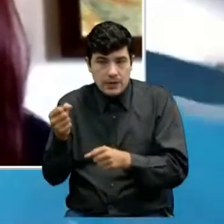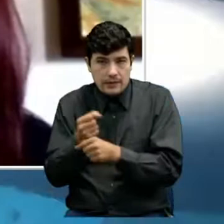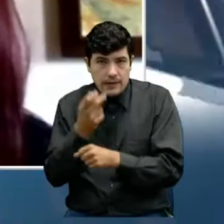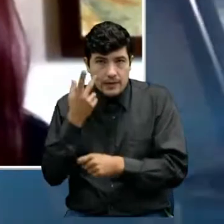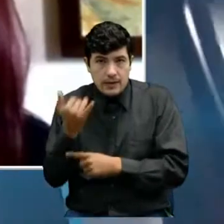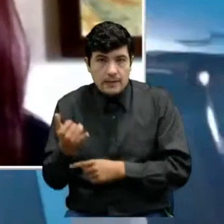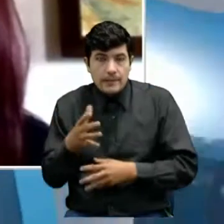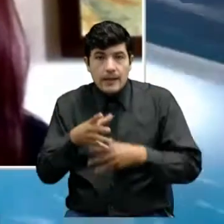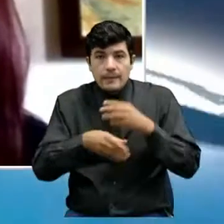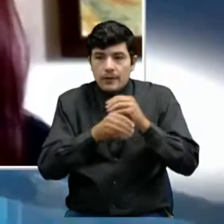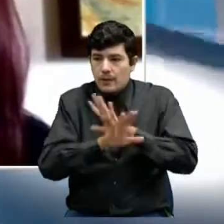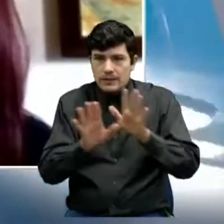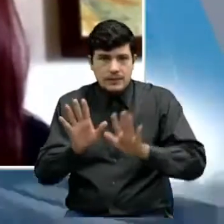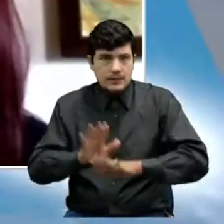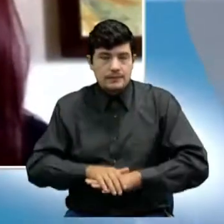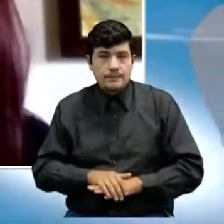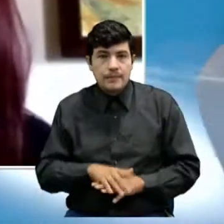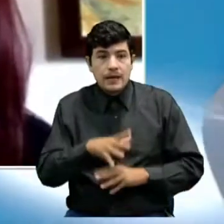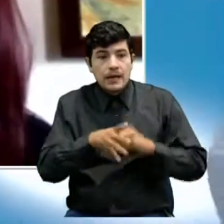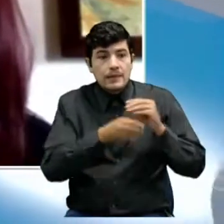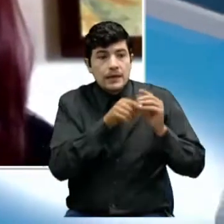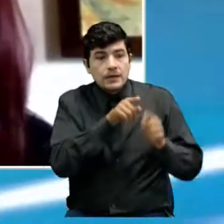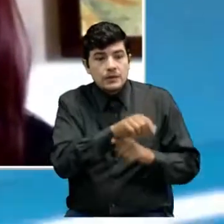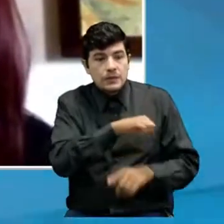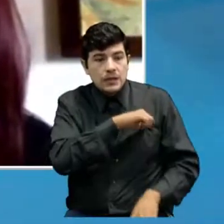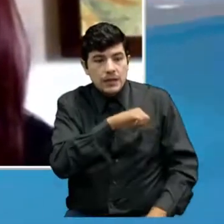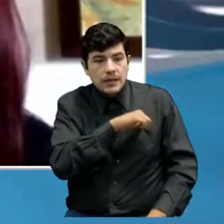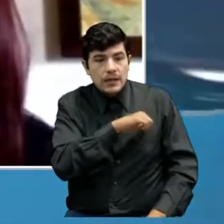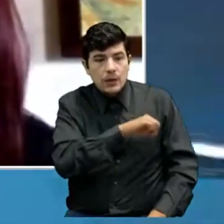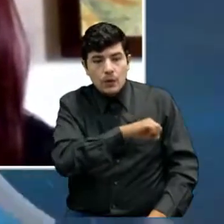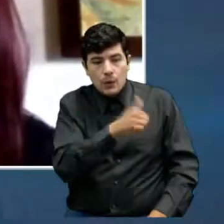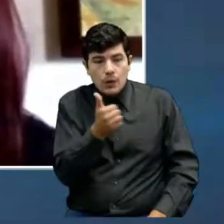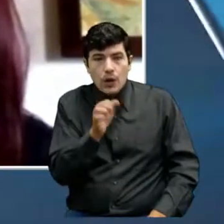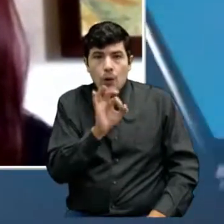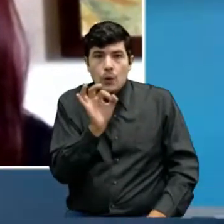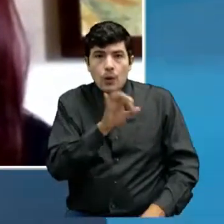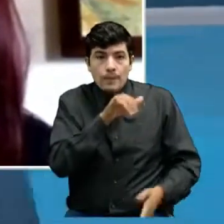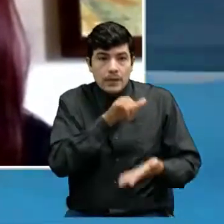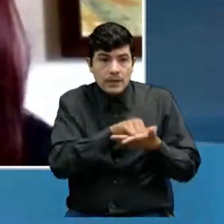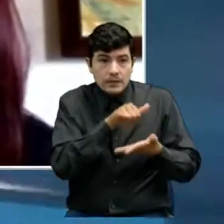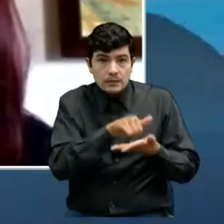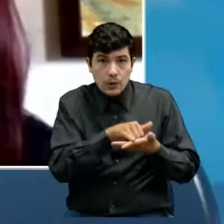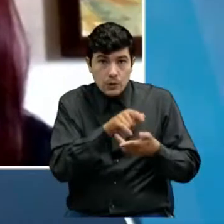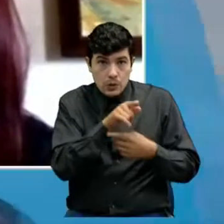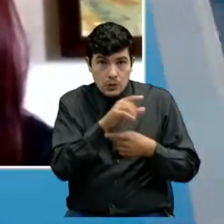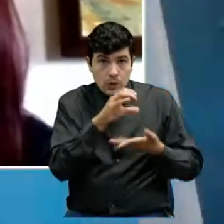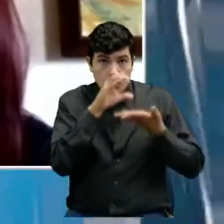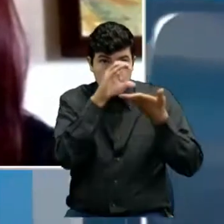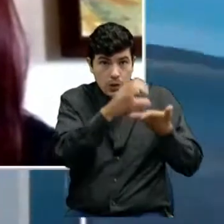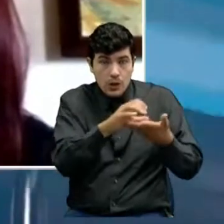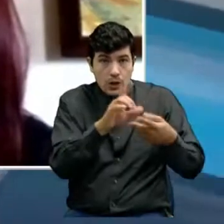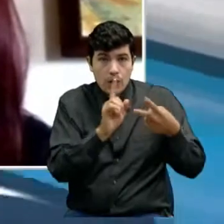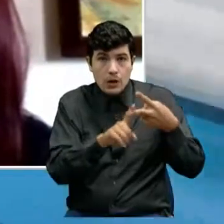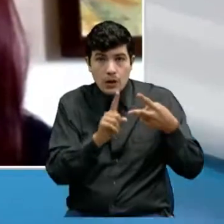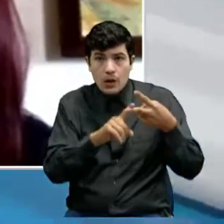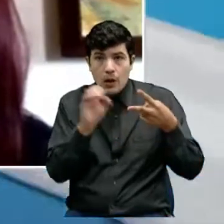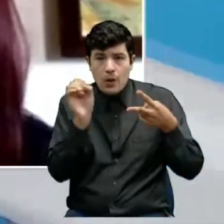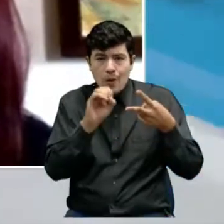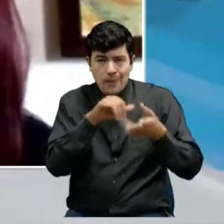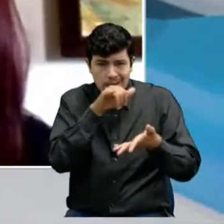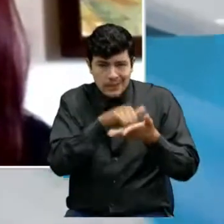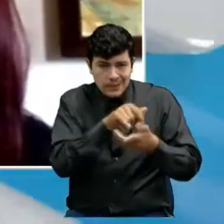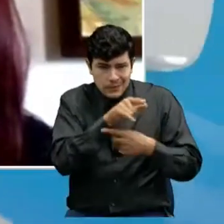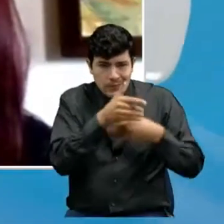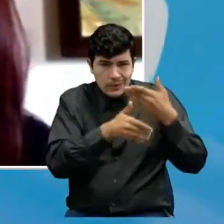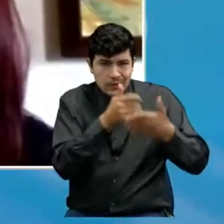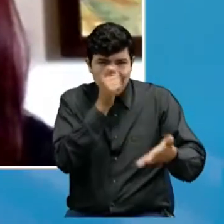trabajo, nada más. Si tenían el mismo salario, y recibían los mismos